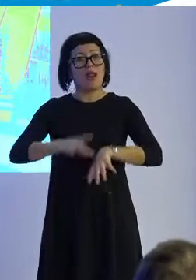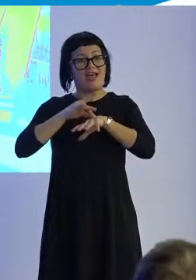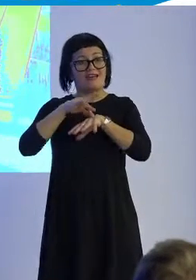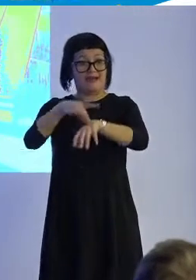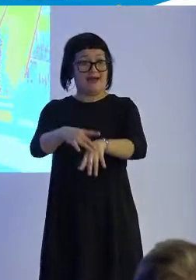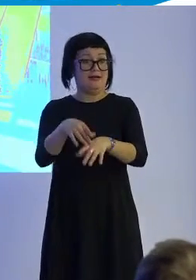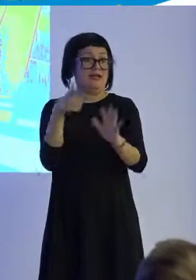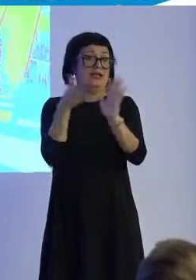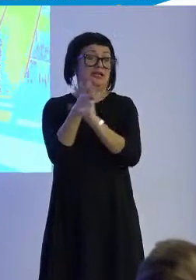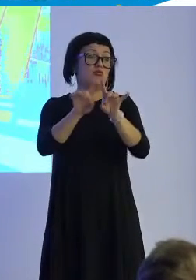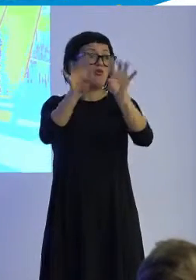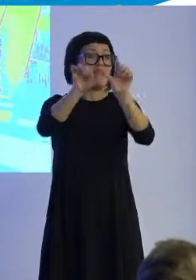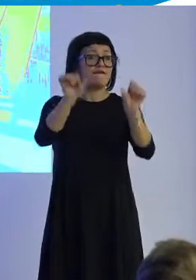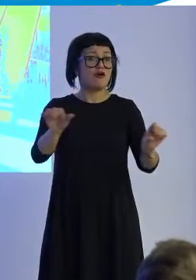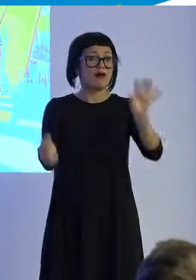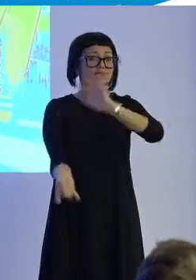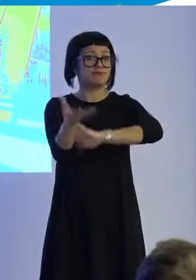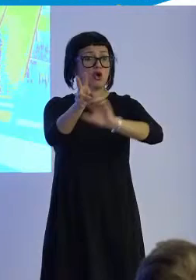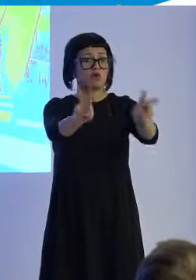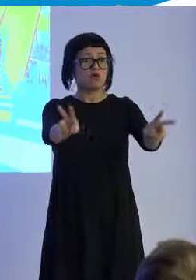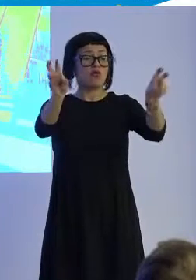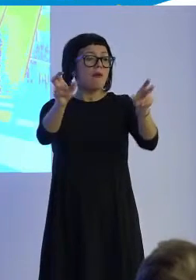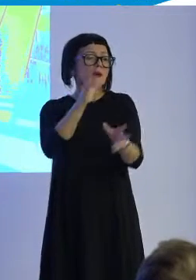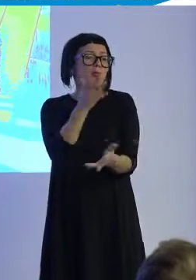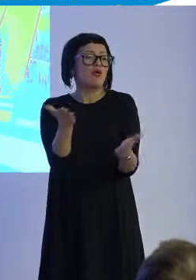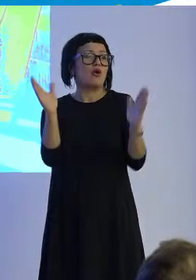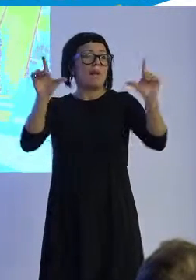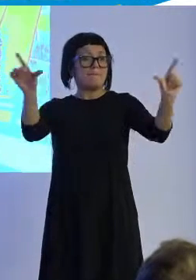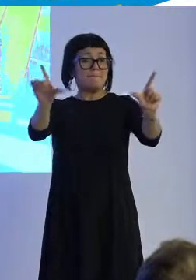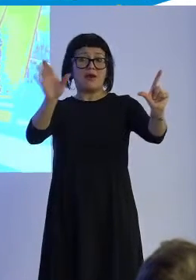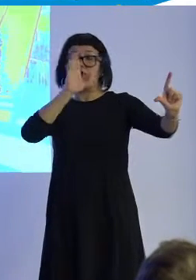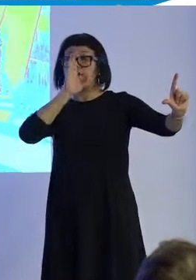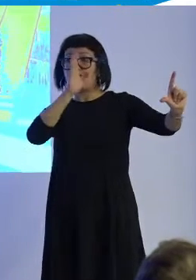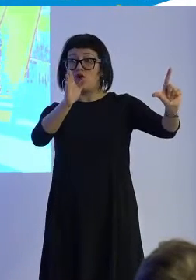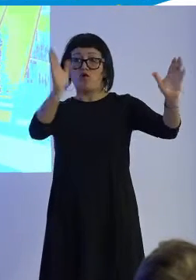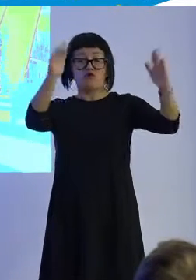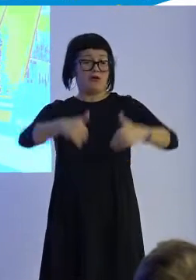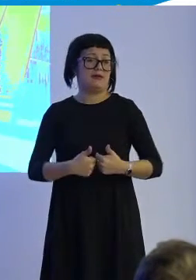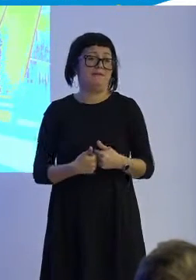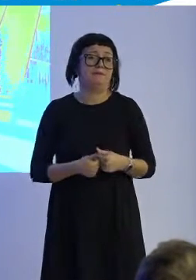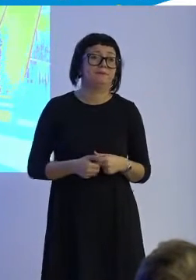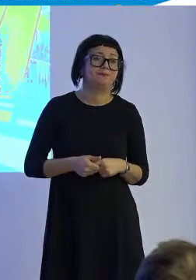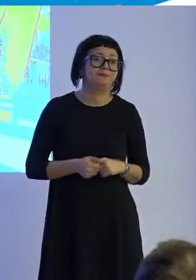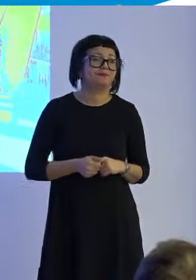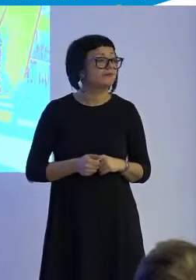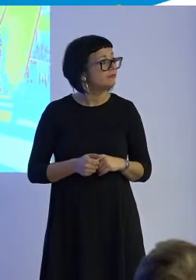nueva de crear, porque no tienes un plano fijo donde tú tienes que dirigir al espectador.